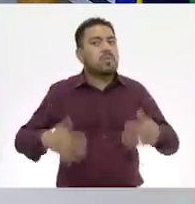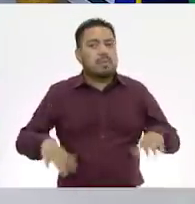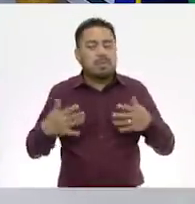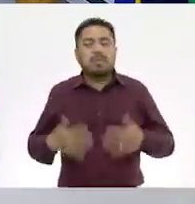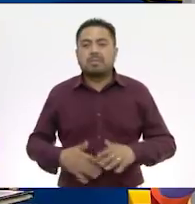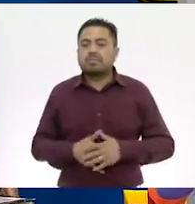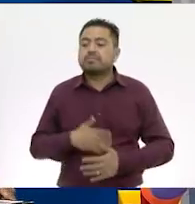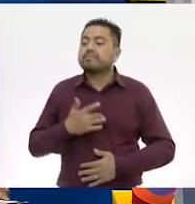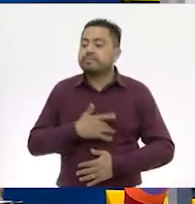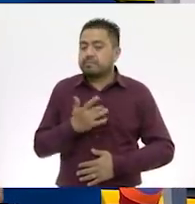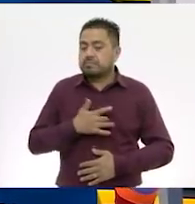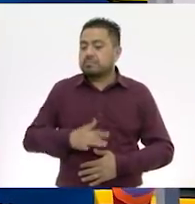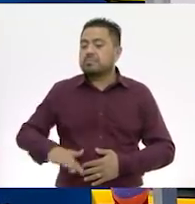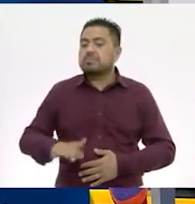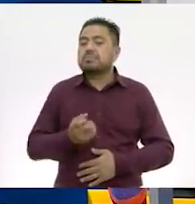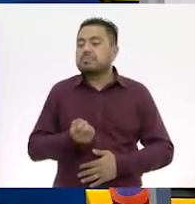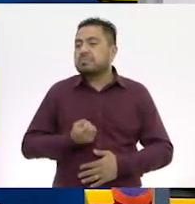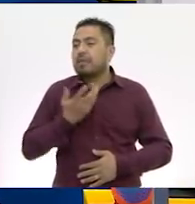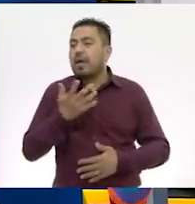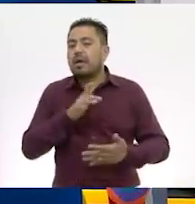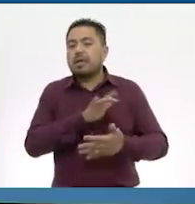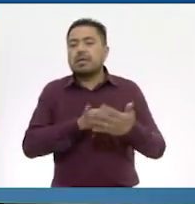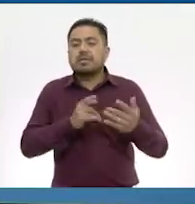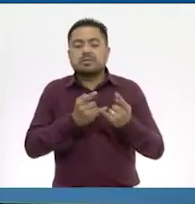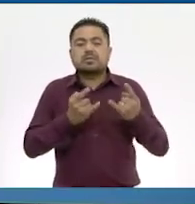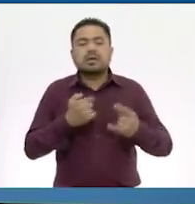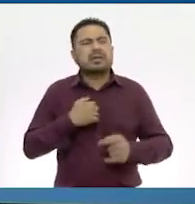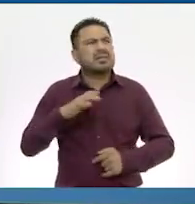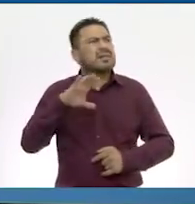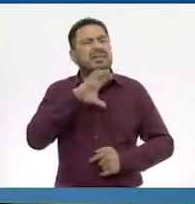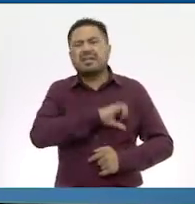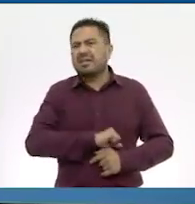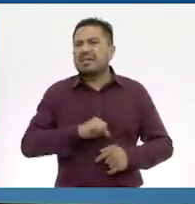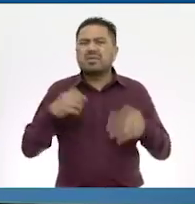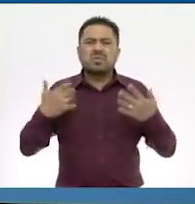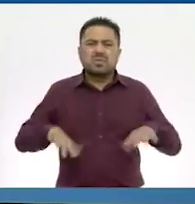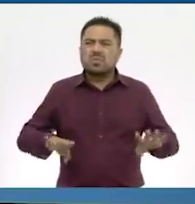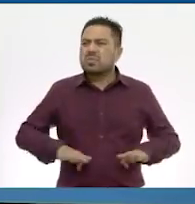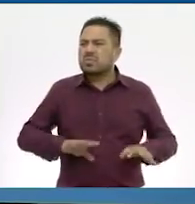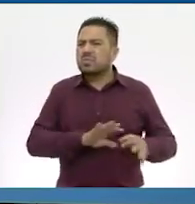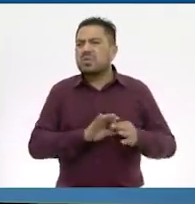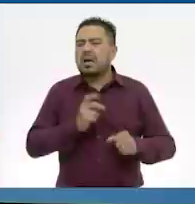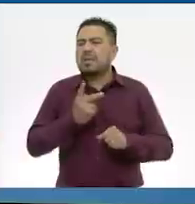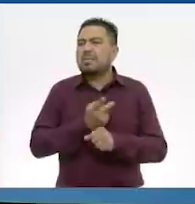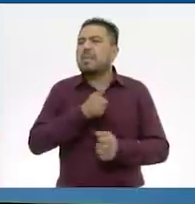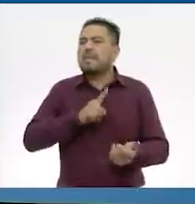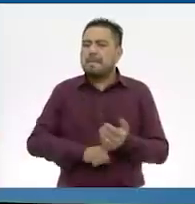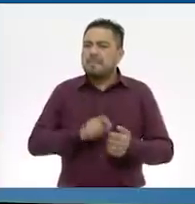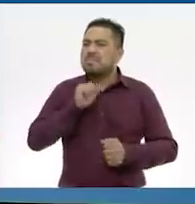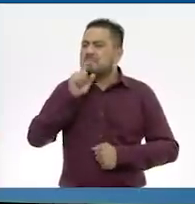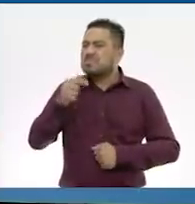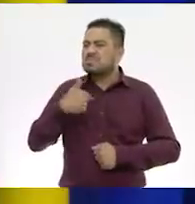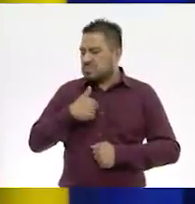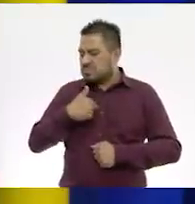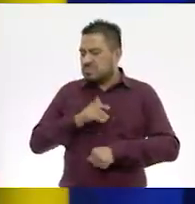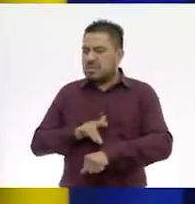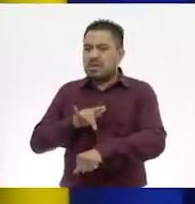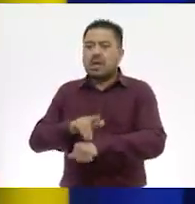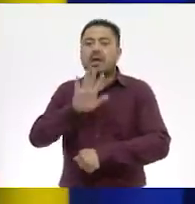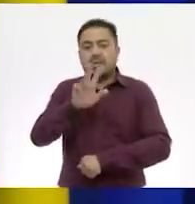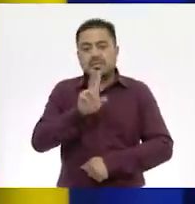¡Wow! ¿Qué les pareció esta fábula? Me encantó. Es muy parecido a lo que me sucedió. En mi